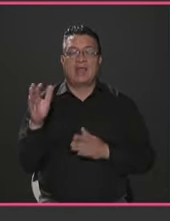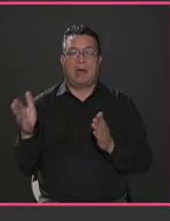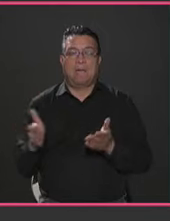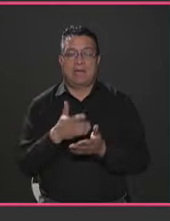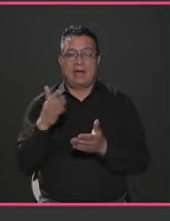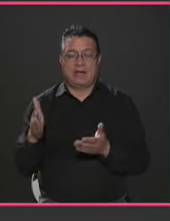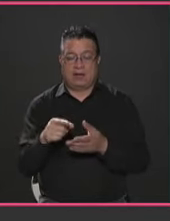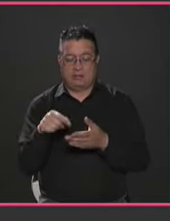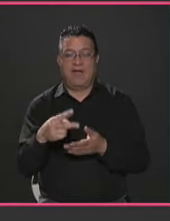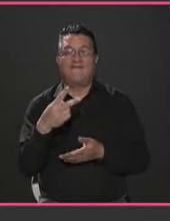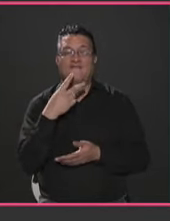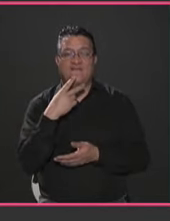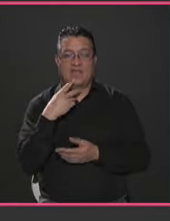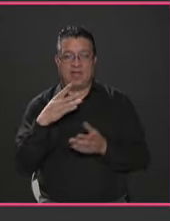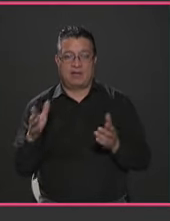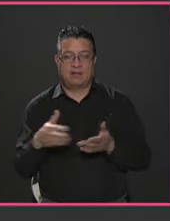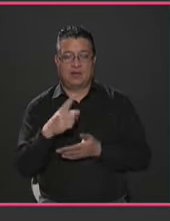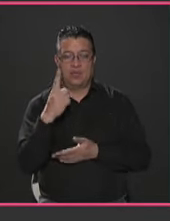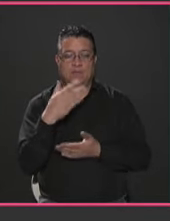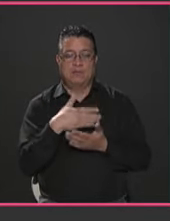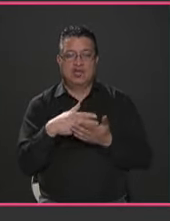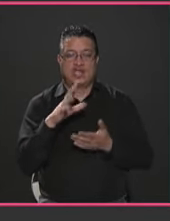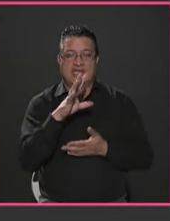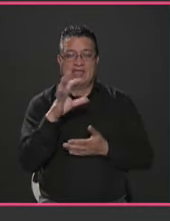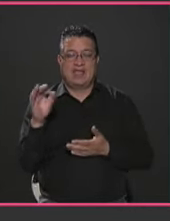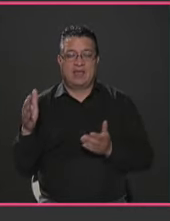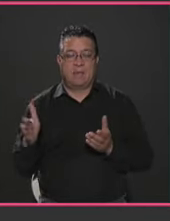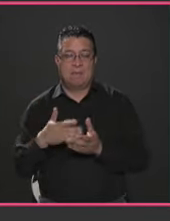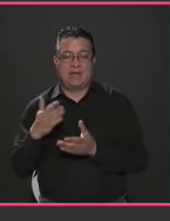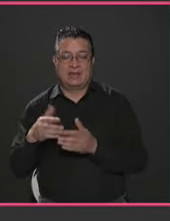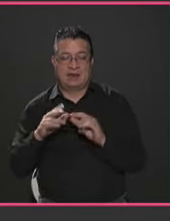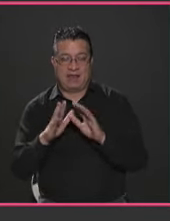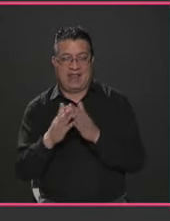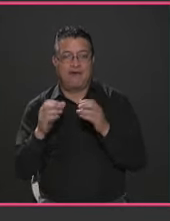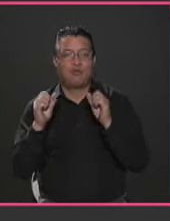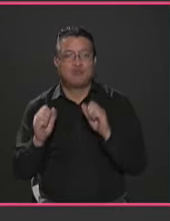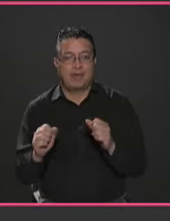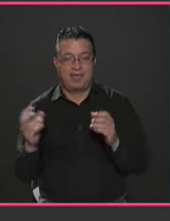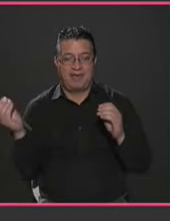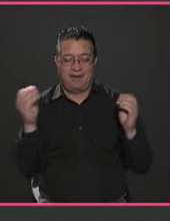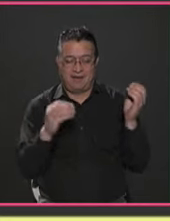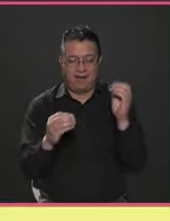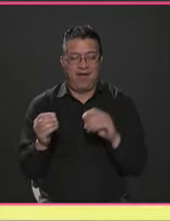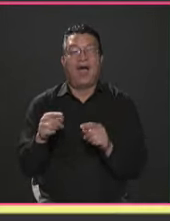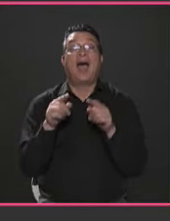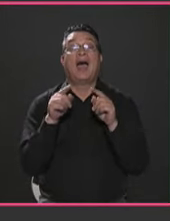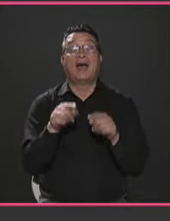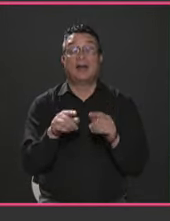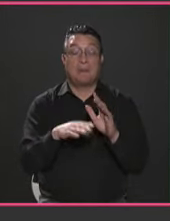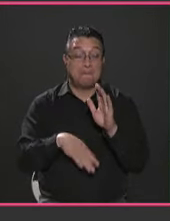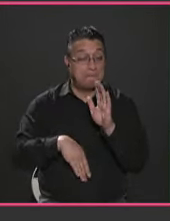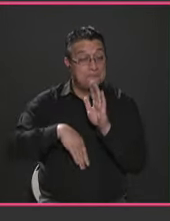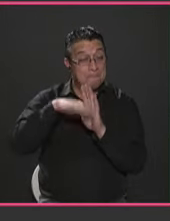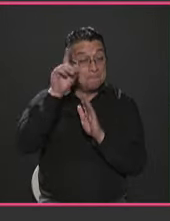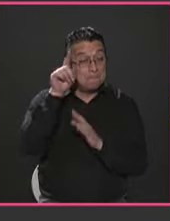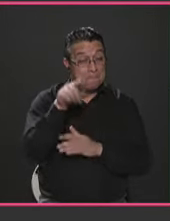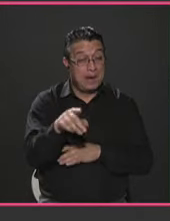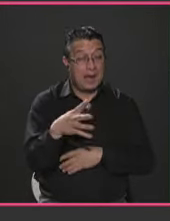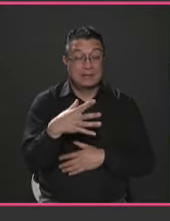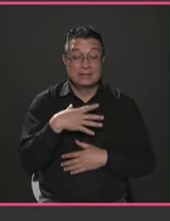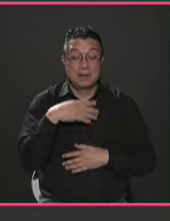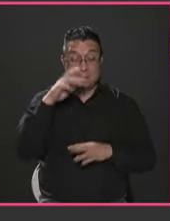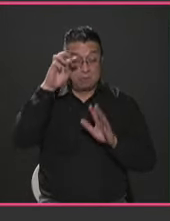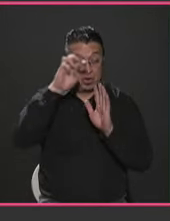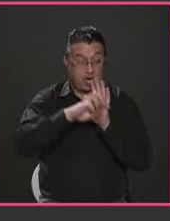sería el libro de la vida entonces uno de los proyectos más eh ambiciosos que hemos tenido